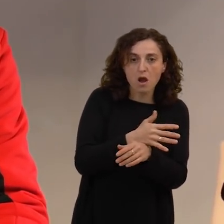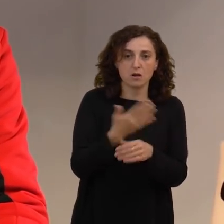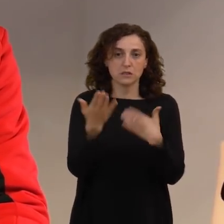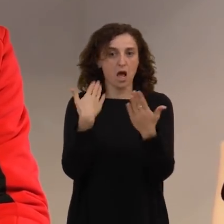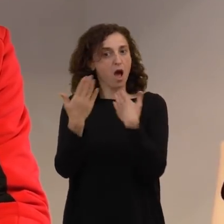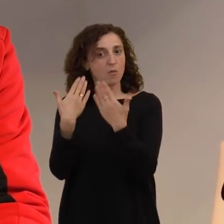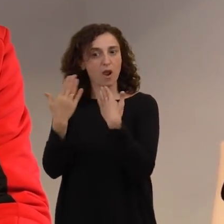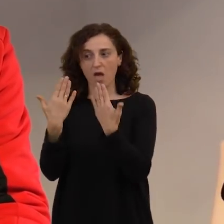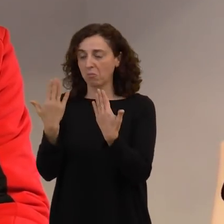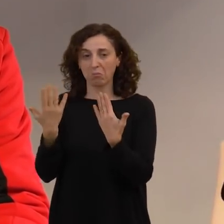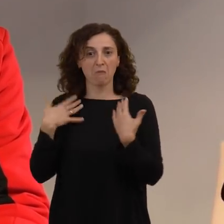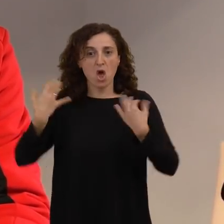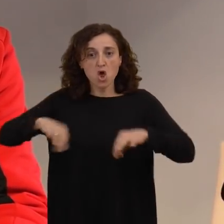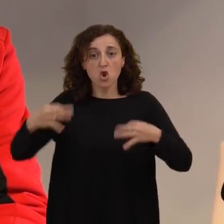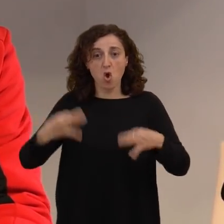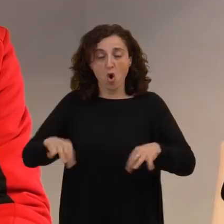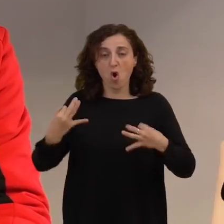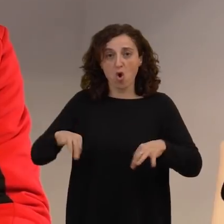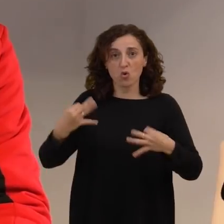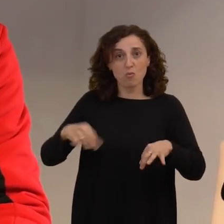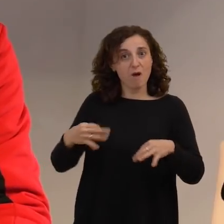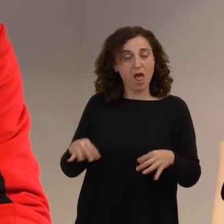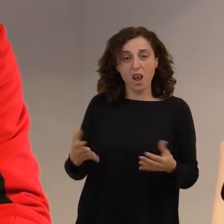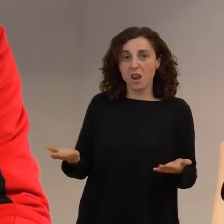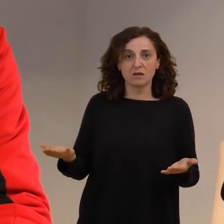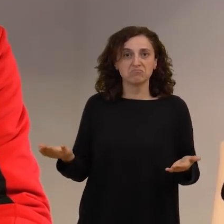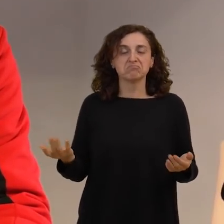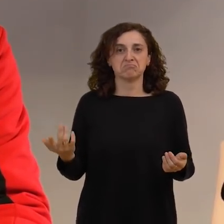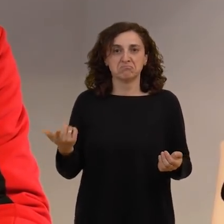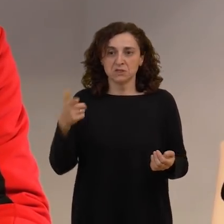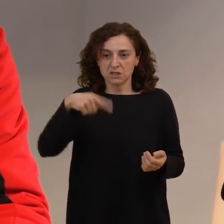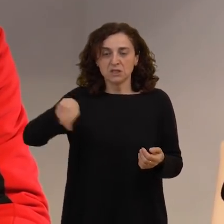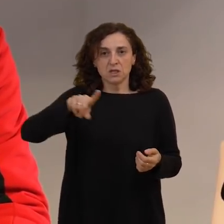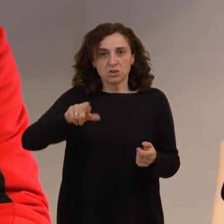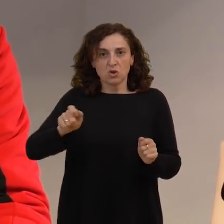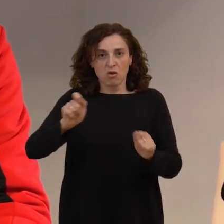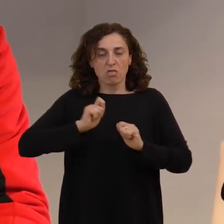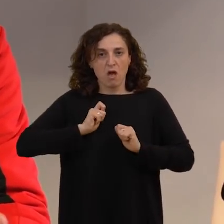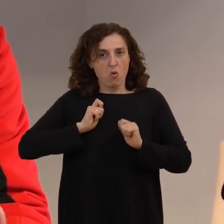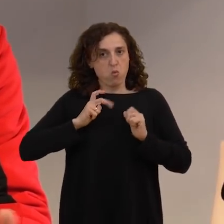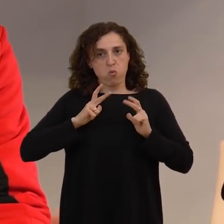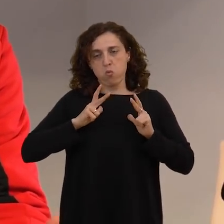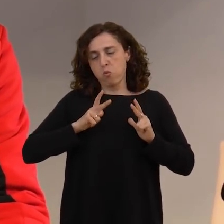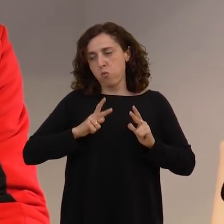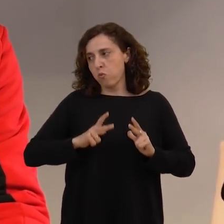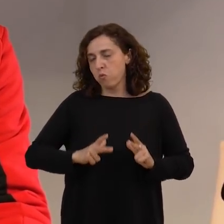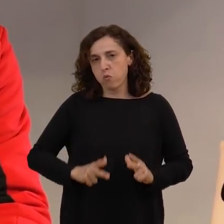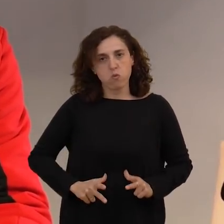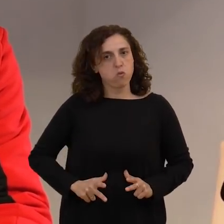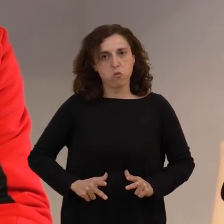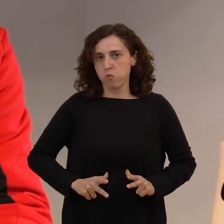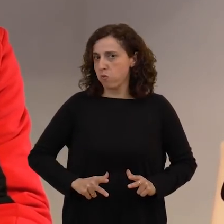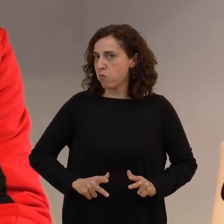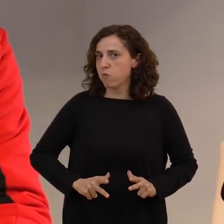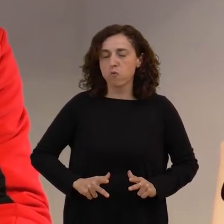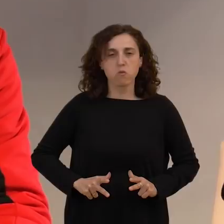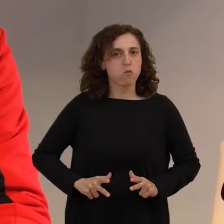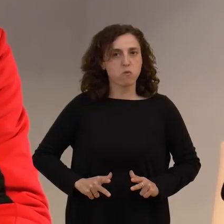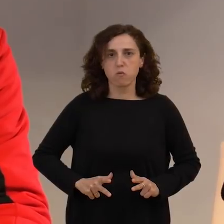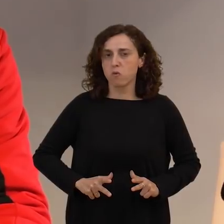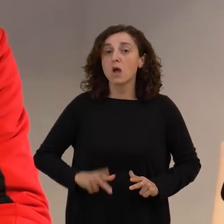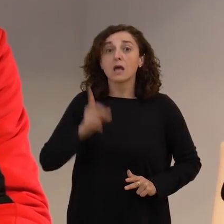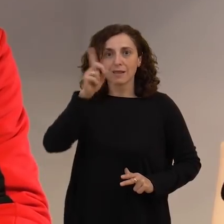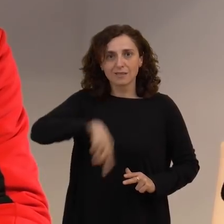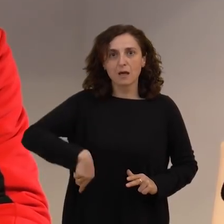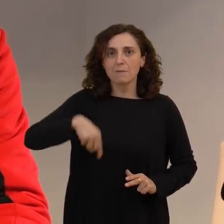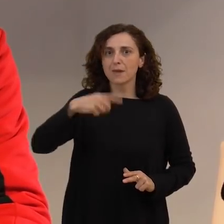charlando contigo como una persona de lo más normal del mundo. O sea, te relaja muchísimo. Sí, sí,